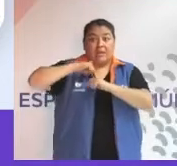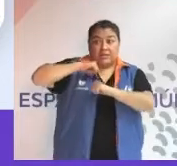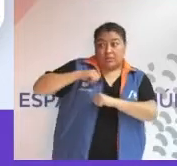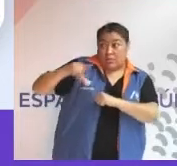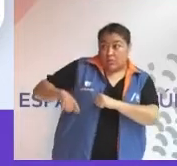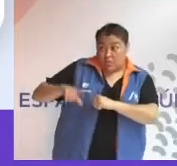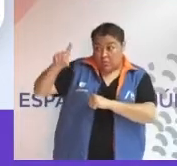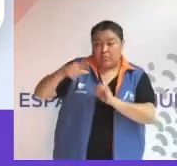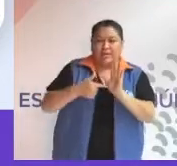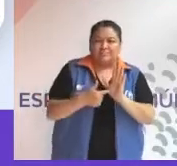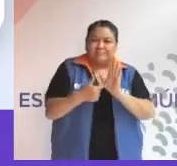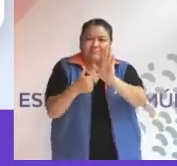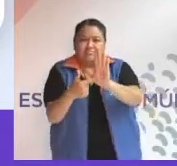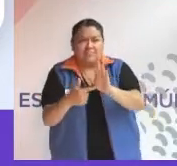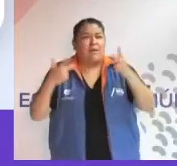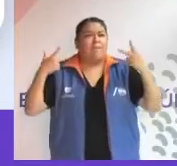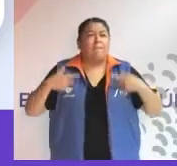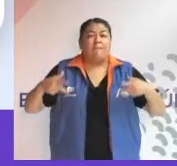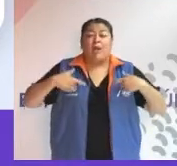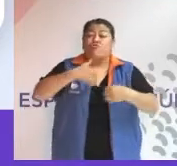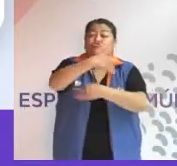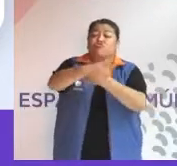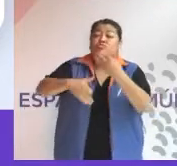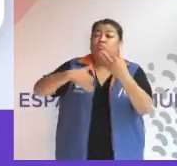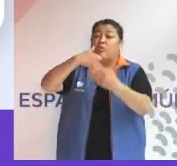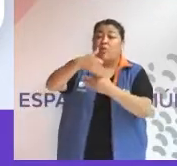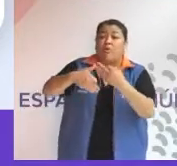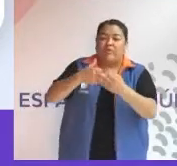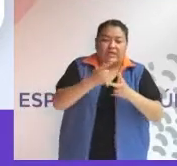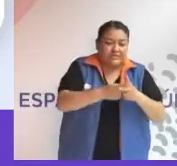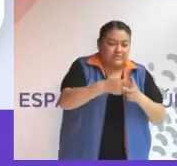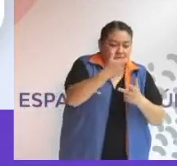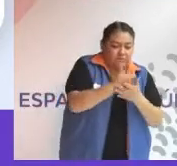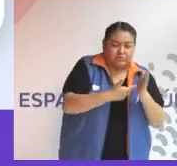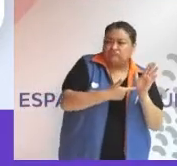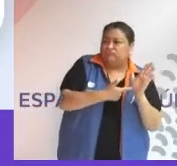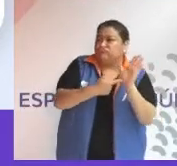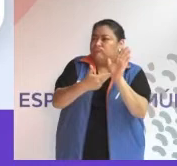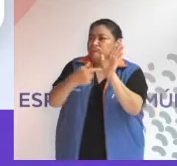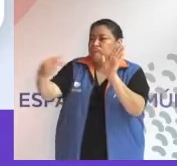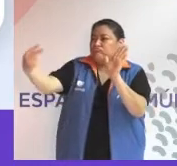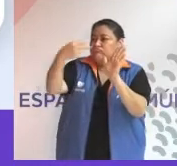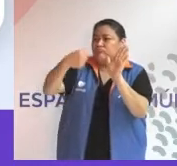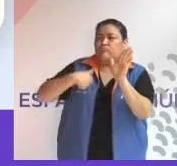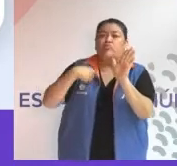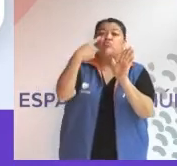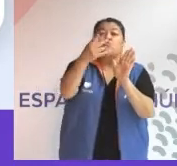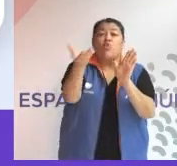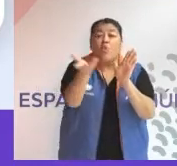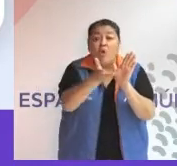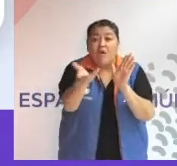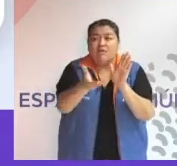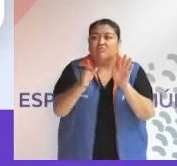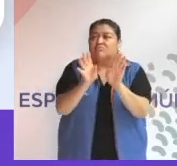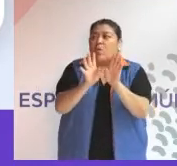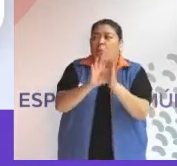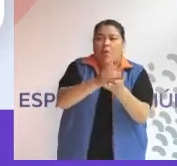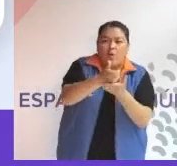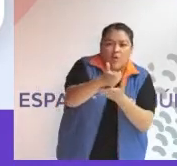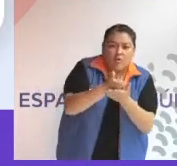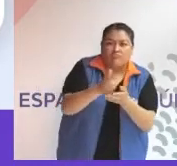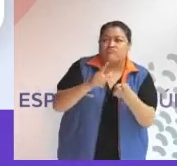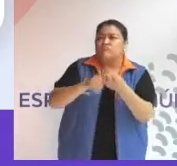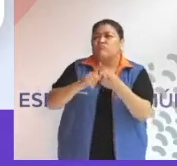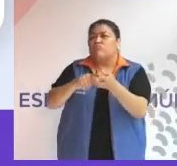autoridades, a todo mundo. Todo mundo se tendría que enterar de lo que ustedes hacen, cómo lo hicieron, dónde